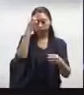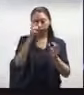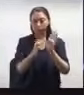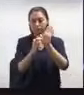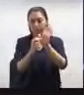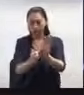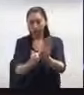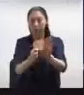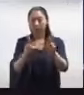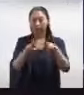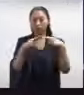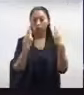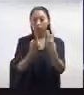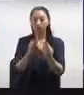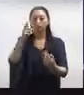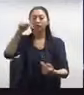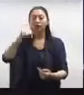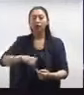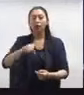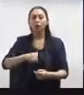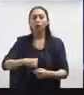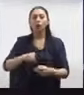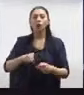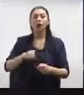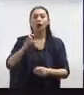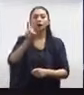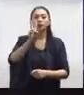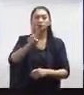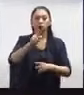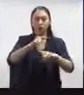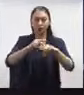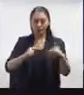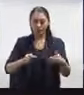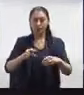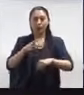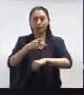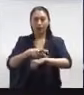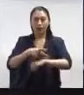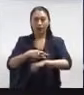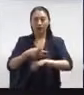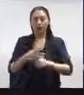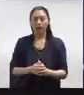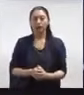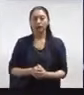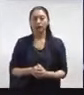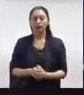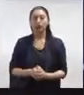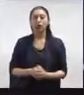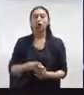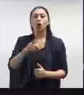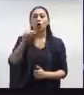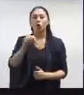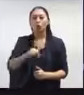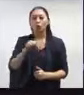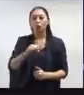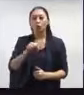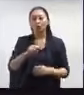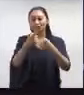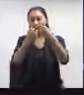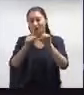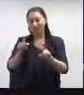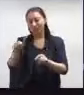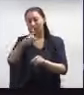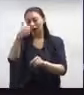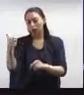sesión plenaria de hoy se desarrollara a las 14:30 horas, siendo una excepción a los horarios aprobados